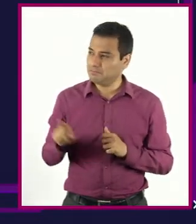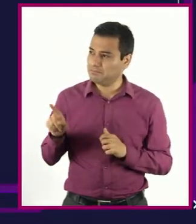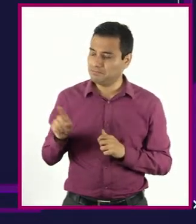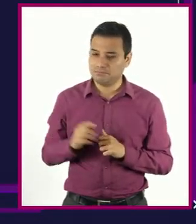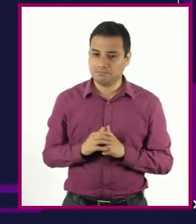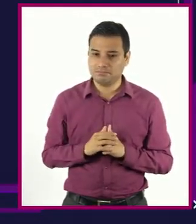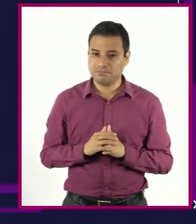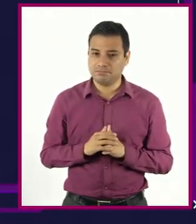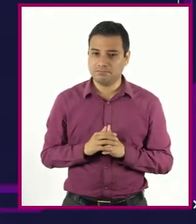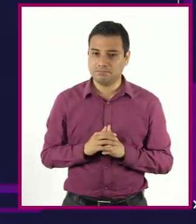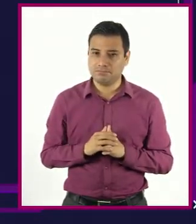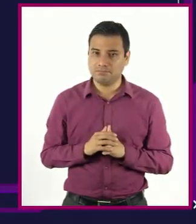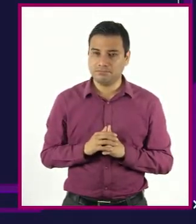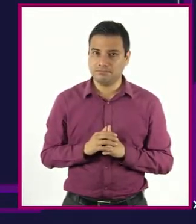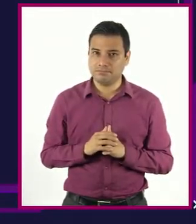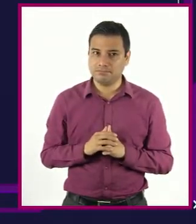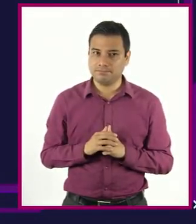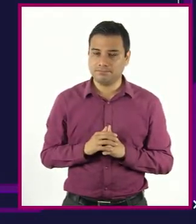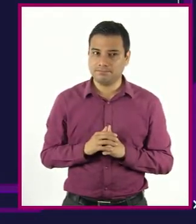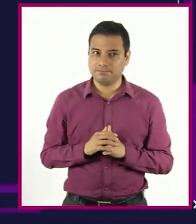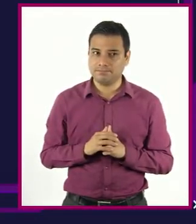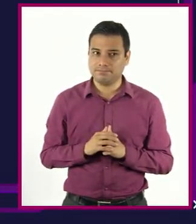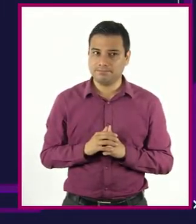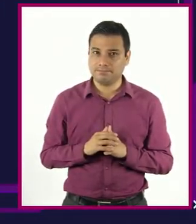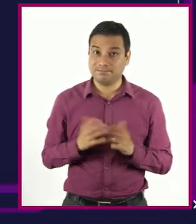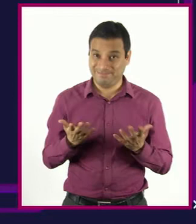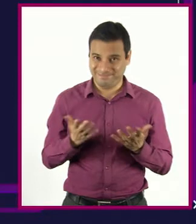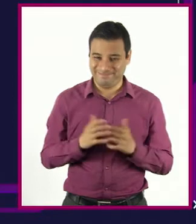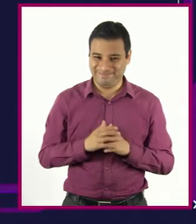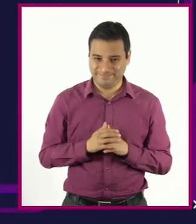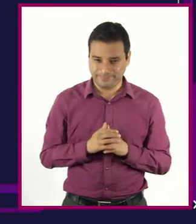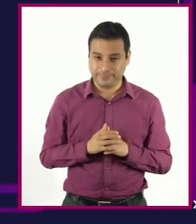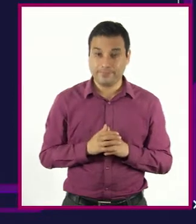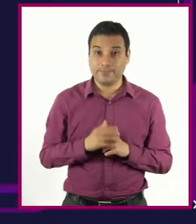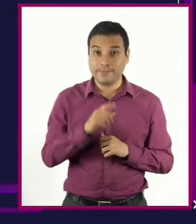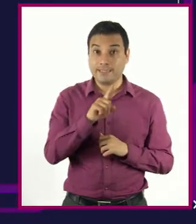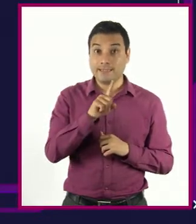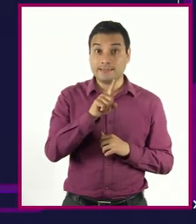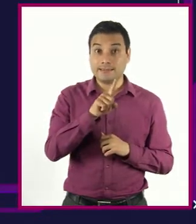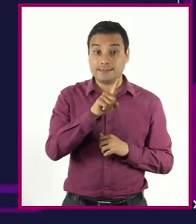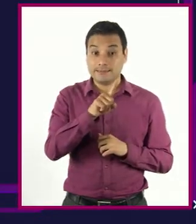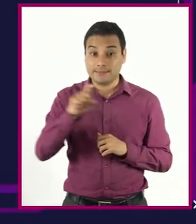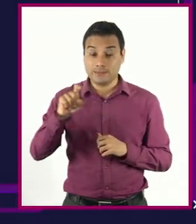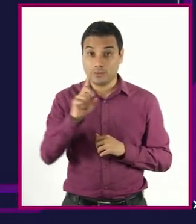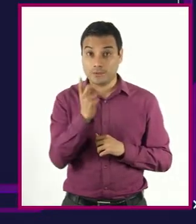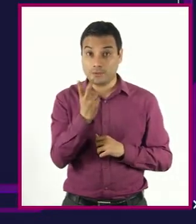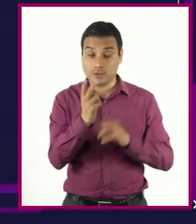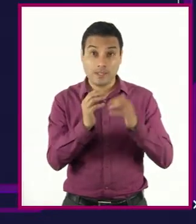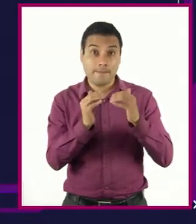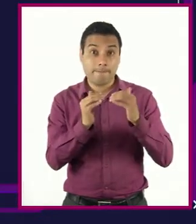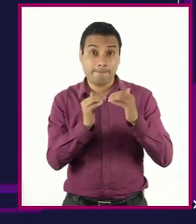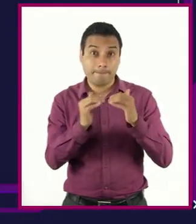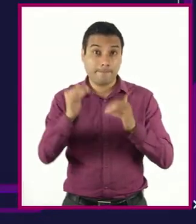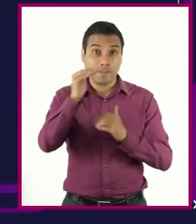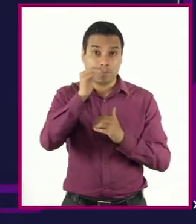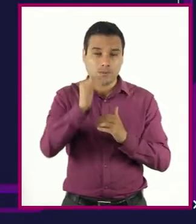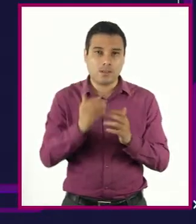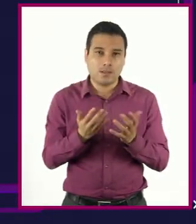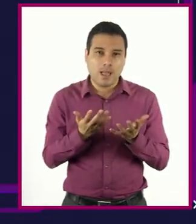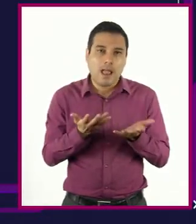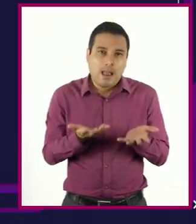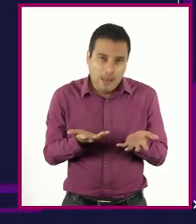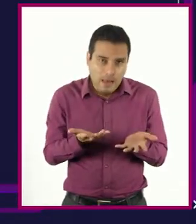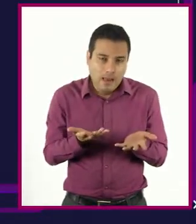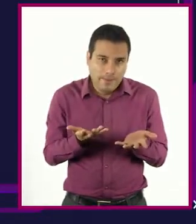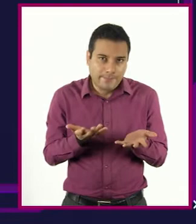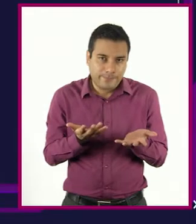el resultado es 128. Como 132 es mayor que 128, entonces